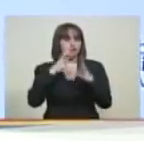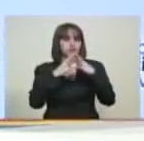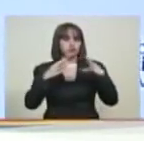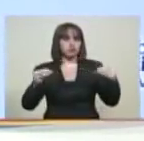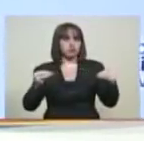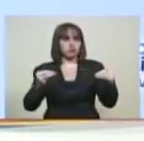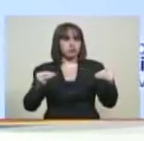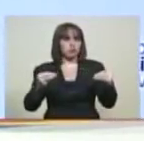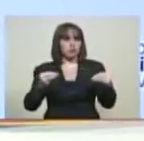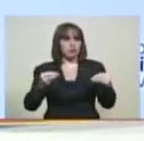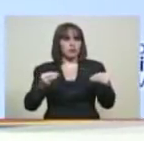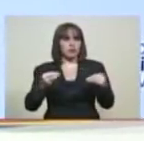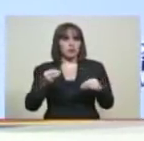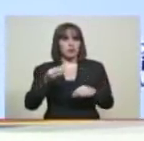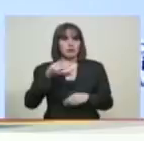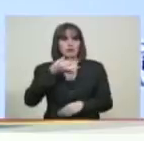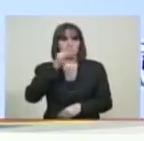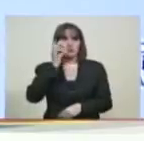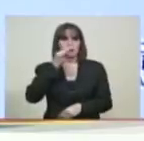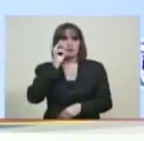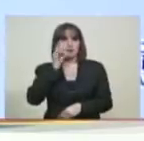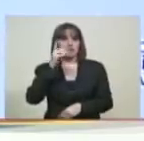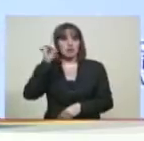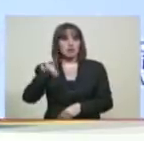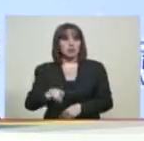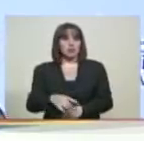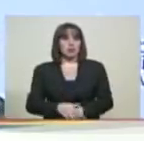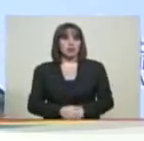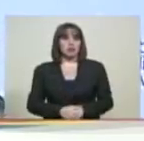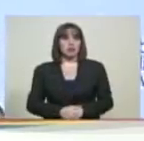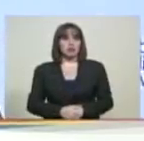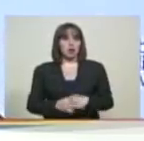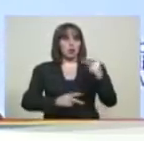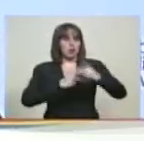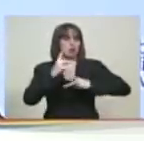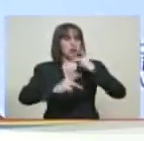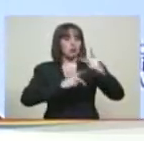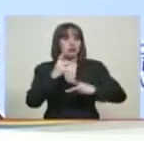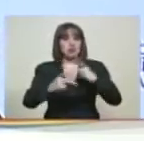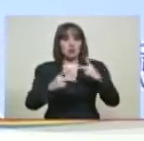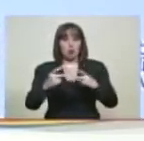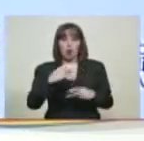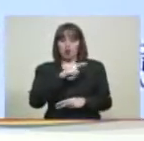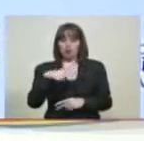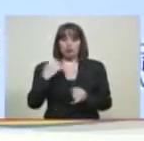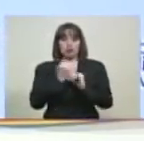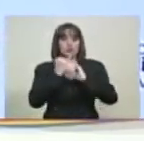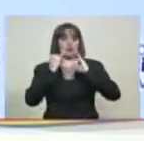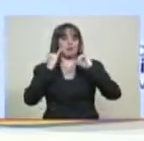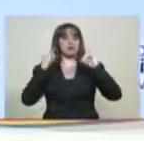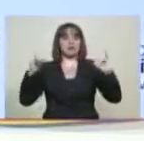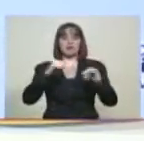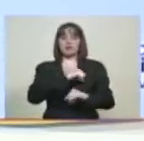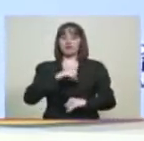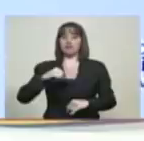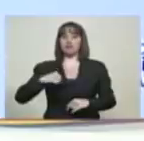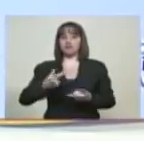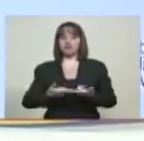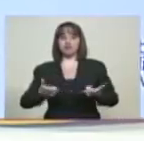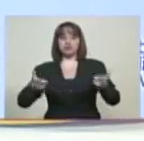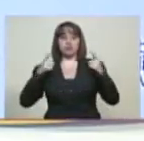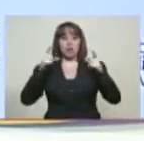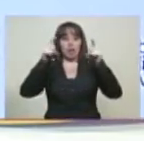lograr un salto cualitativo en lo productivo y vamos a generar una independencia y una soberanía agroalimentaria